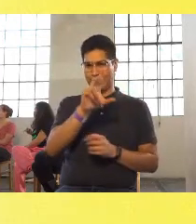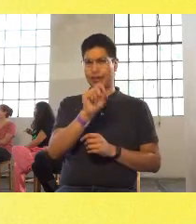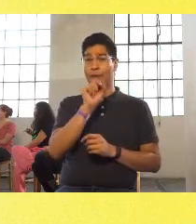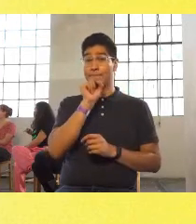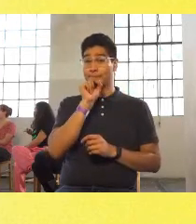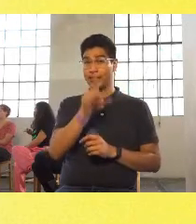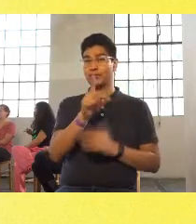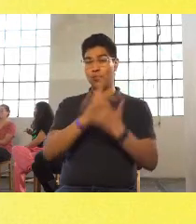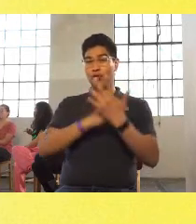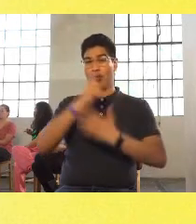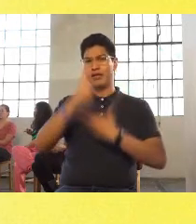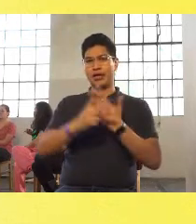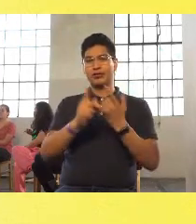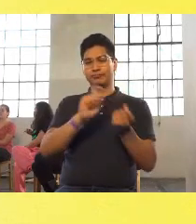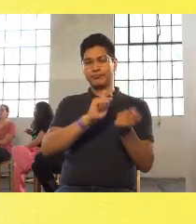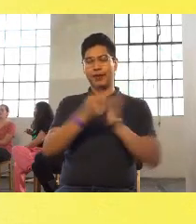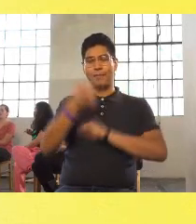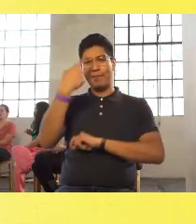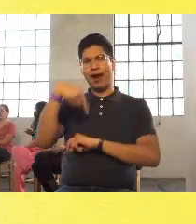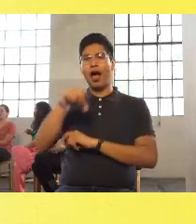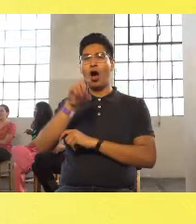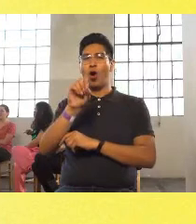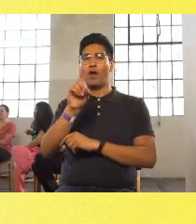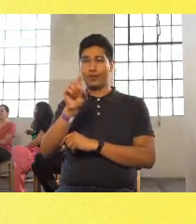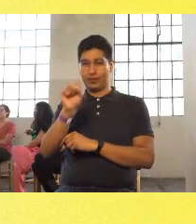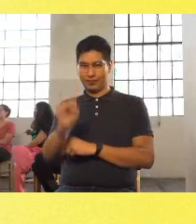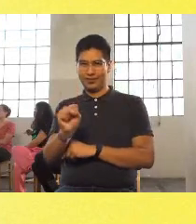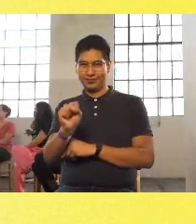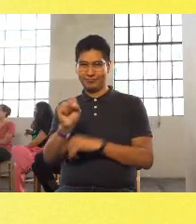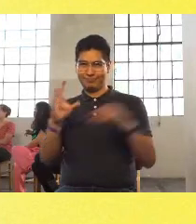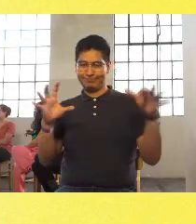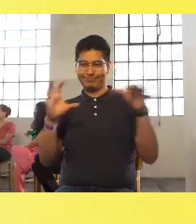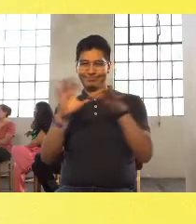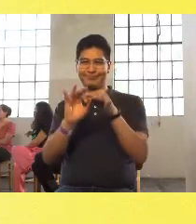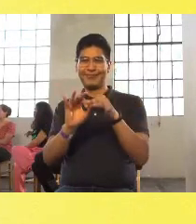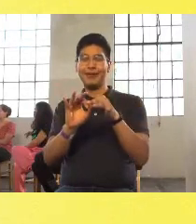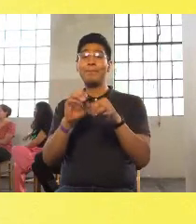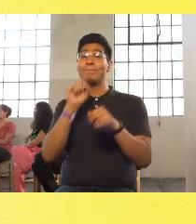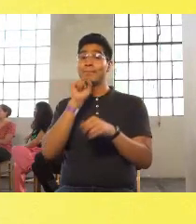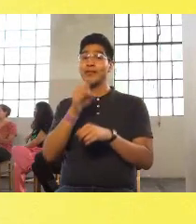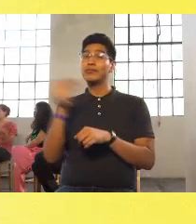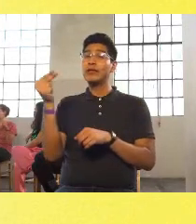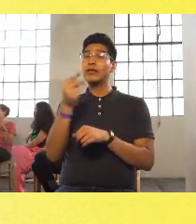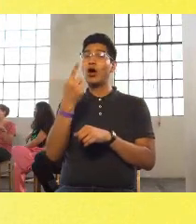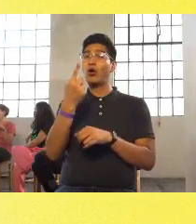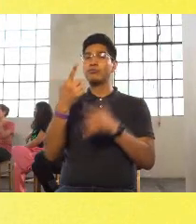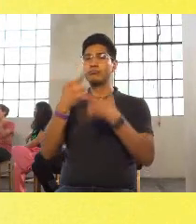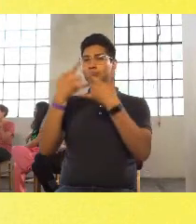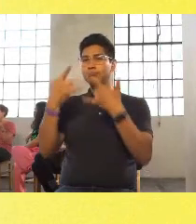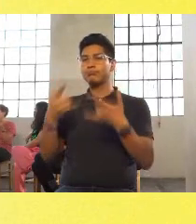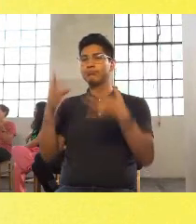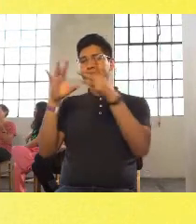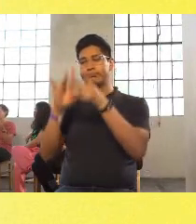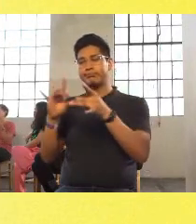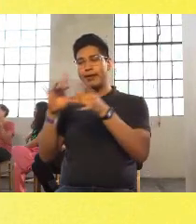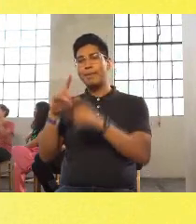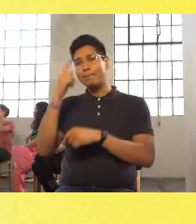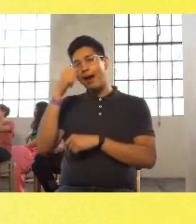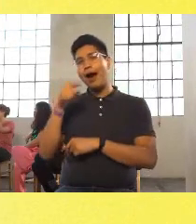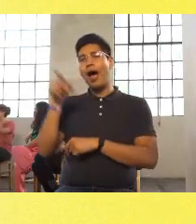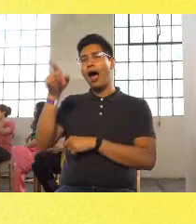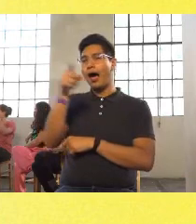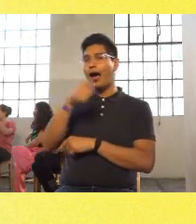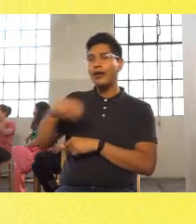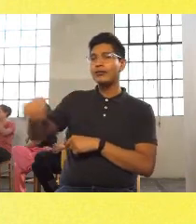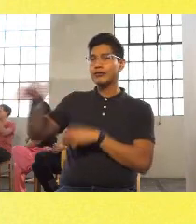proyectos al Objetivo de Desarrollo Sostenible que mejor le pegara y construir una narrativa para que la historia cuadrara. Entonces, ¿quién